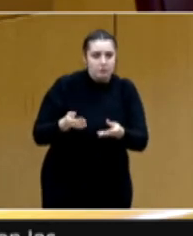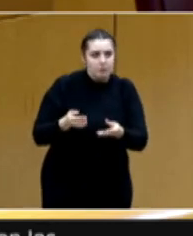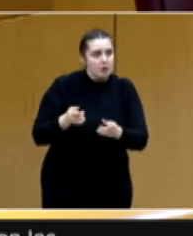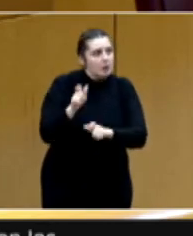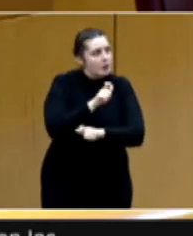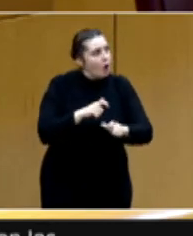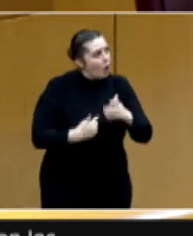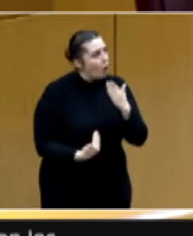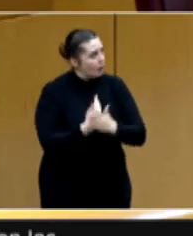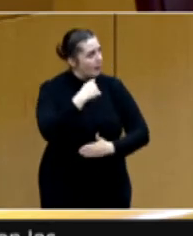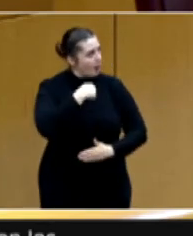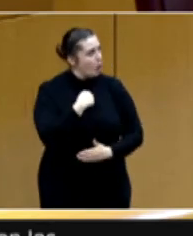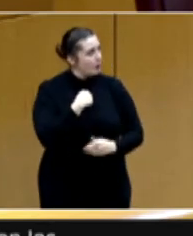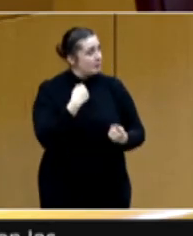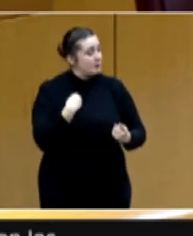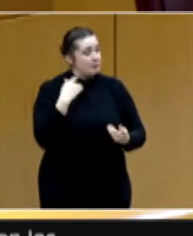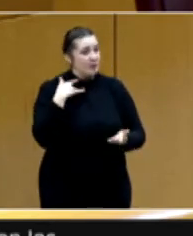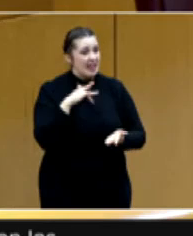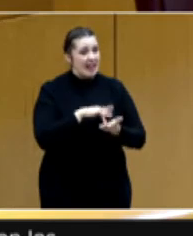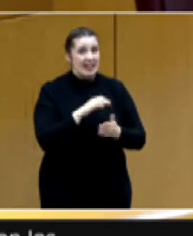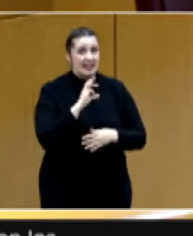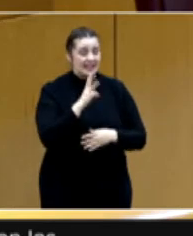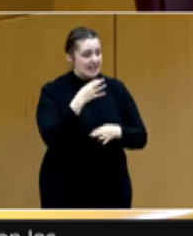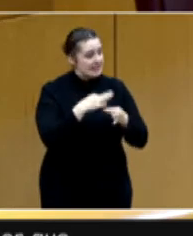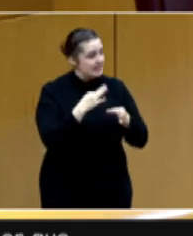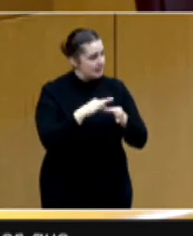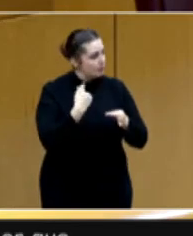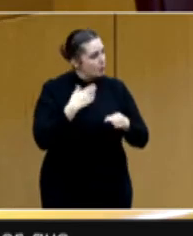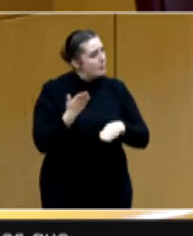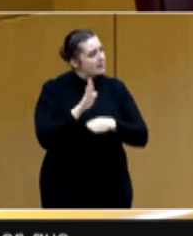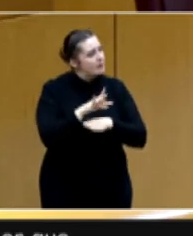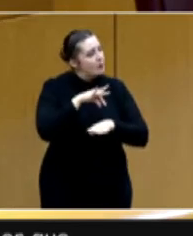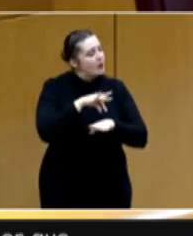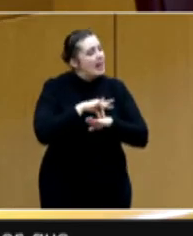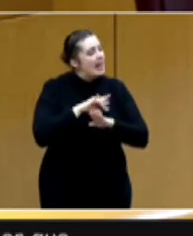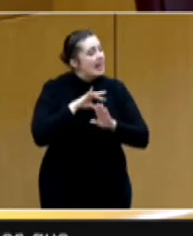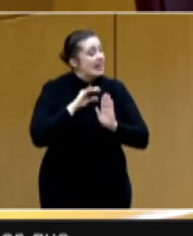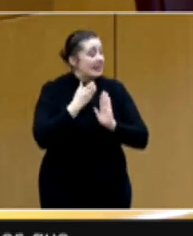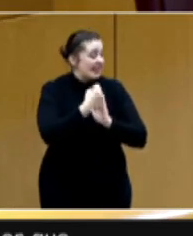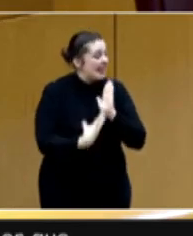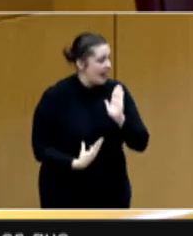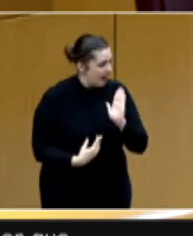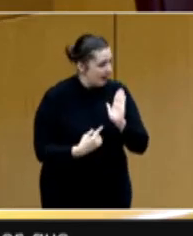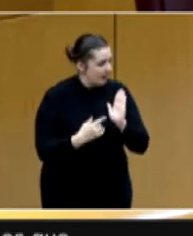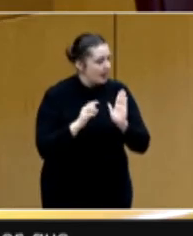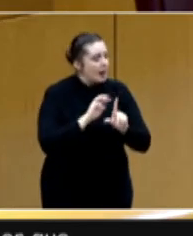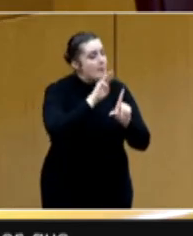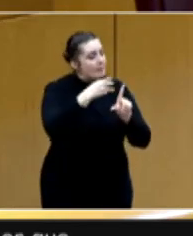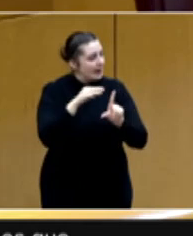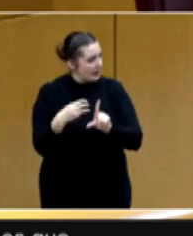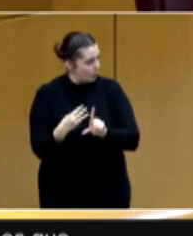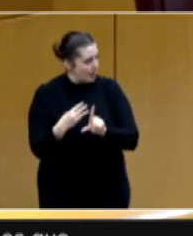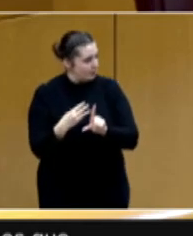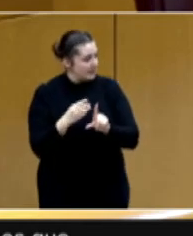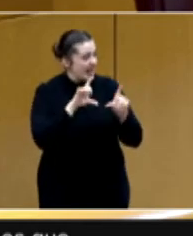en esta jornada el mismo día 3 de septiembre presentamos una guía relativa a esta ley están las páginas webs de las diferentes